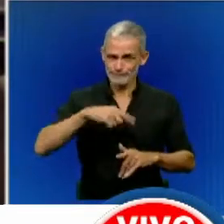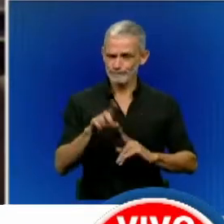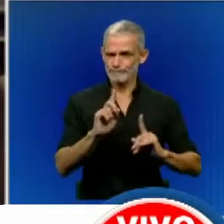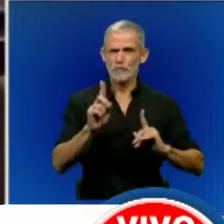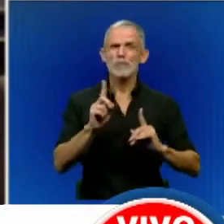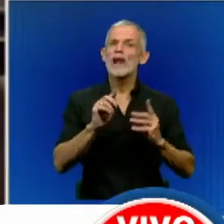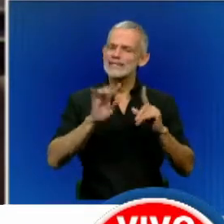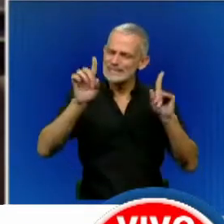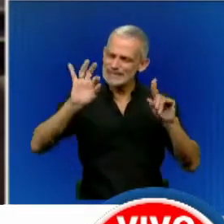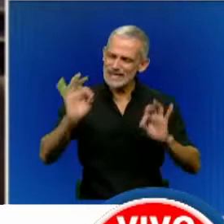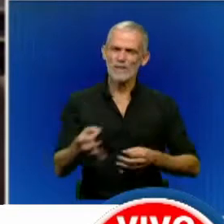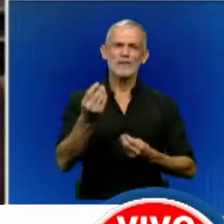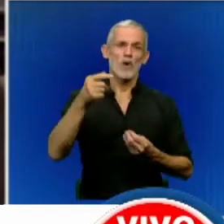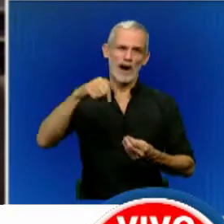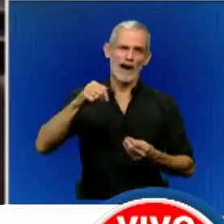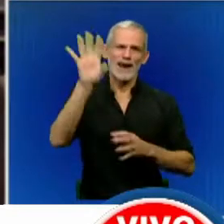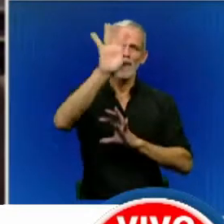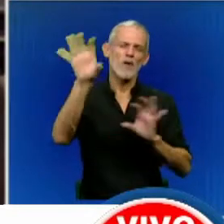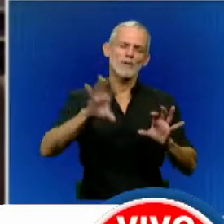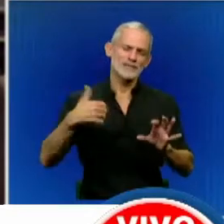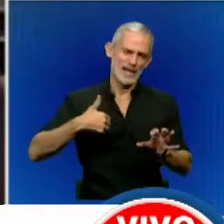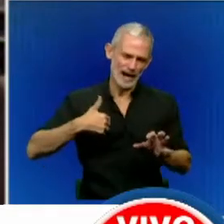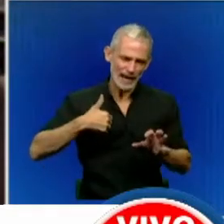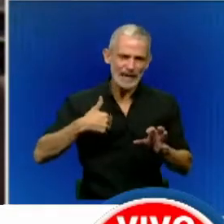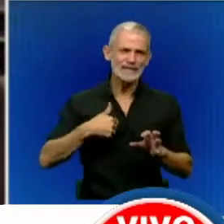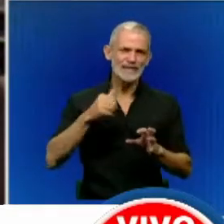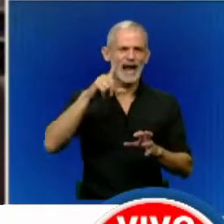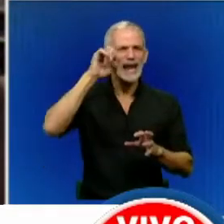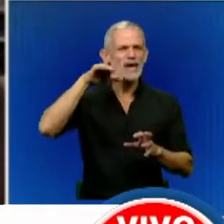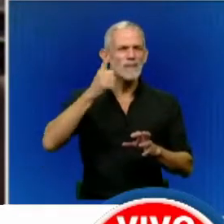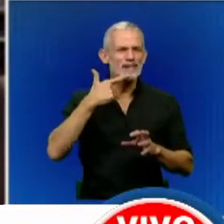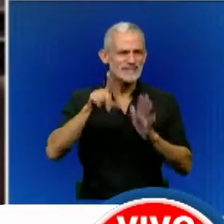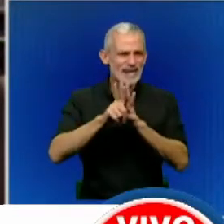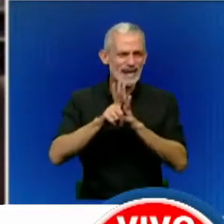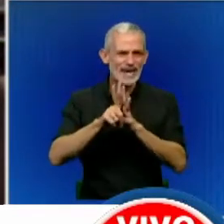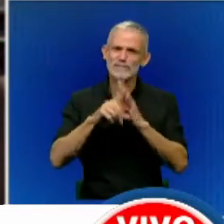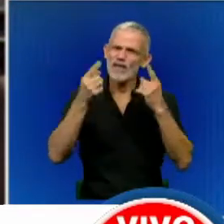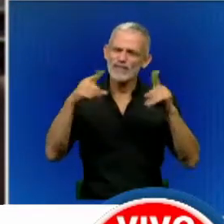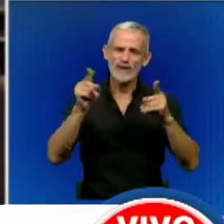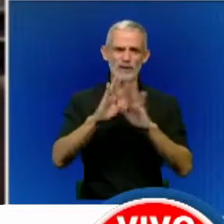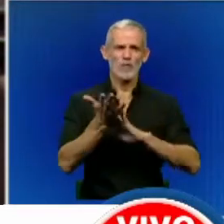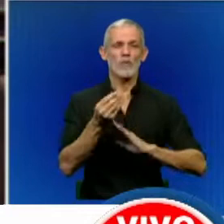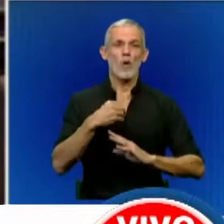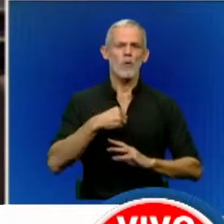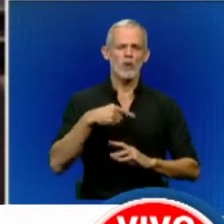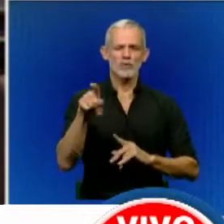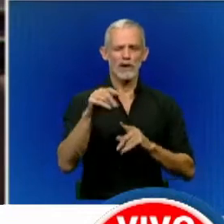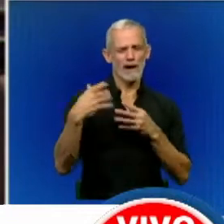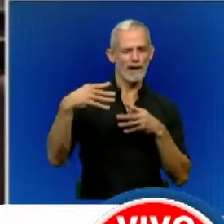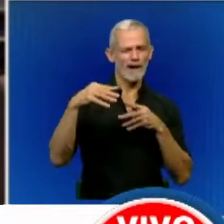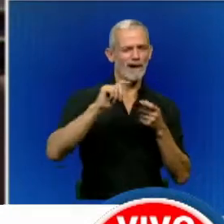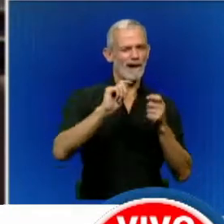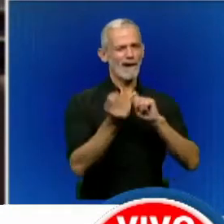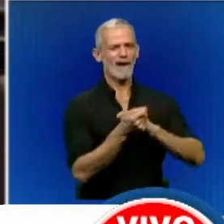las consecuencias nefastas que ha tenido en las provincias en las que se aplica para desvirtuar el sentido de la voluntad popular y